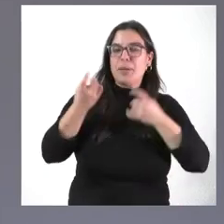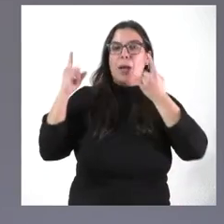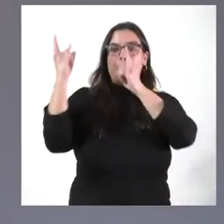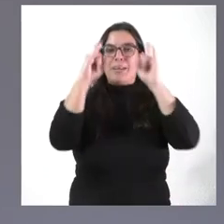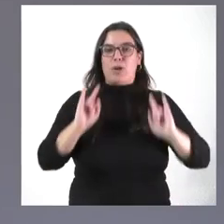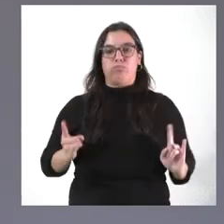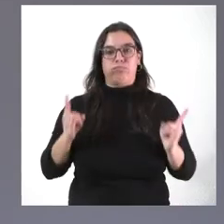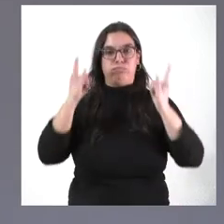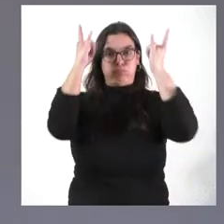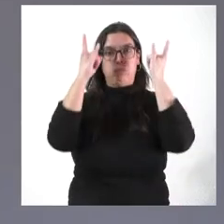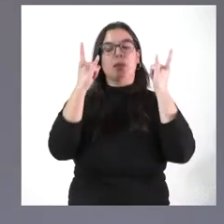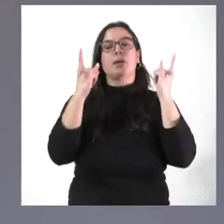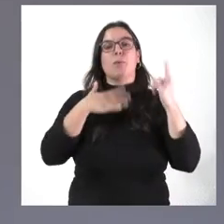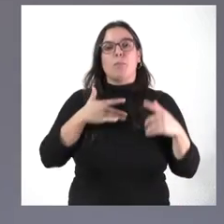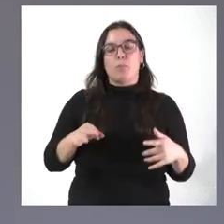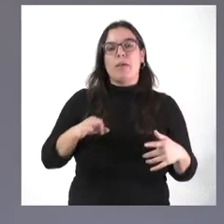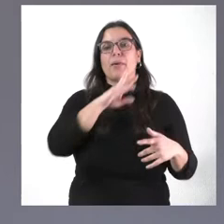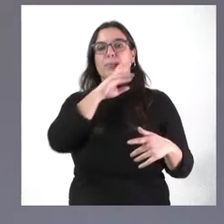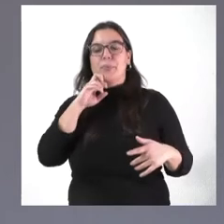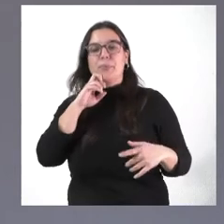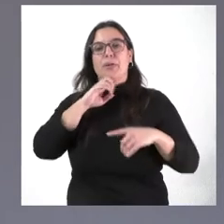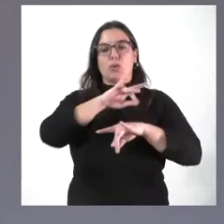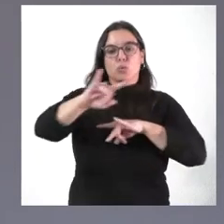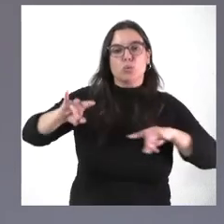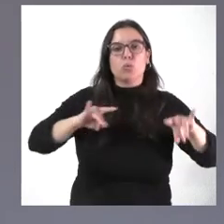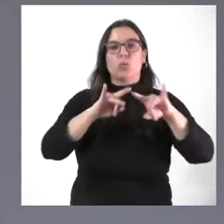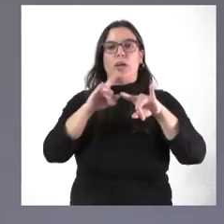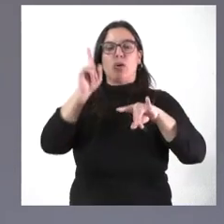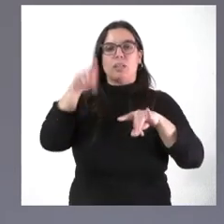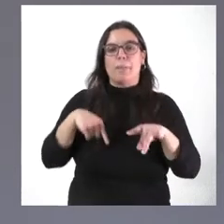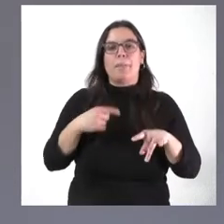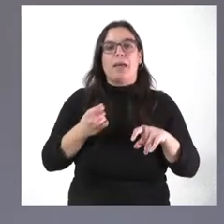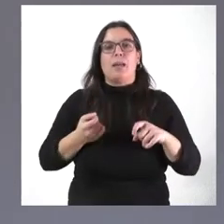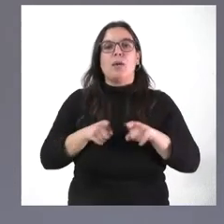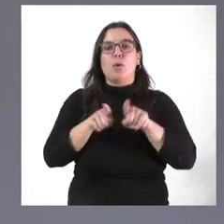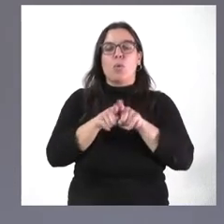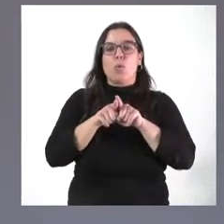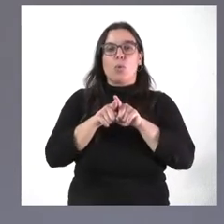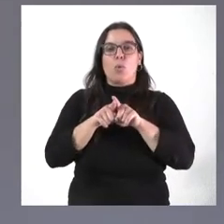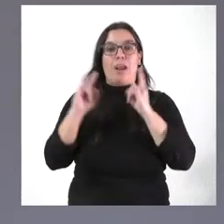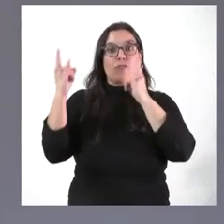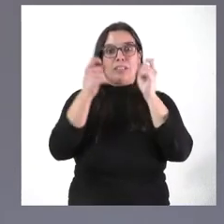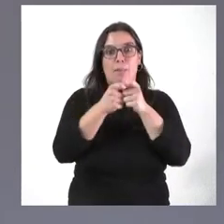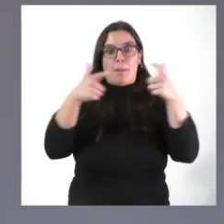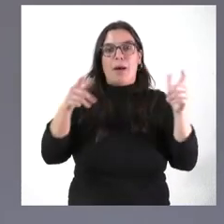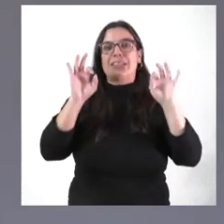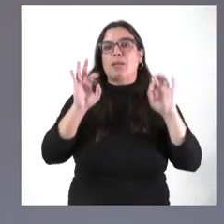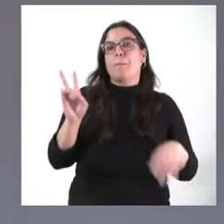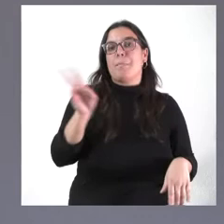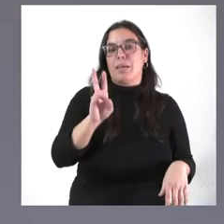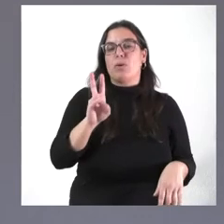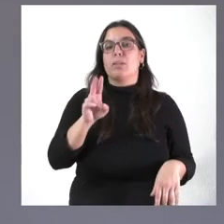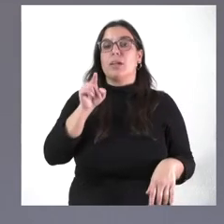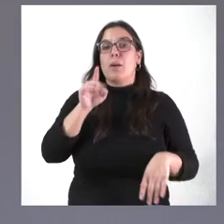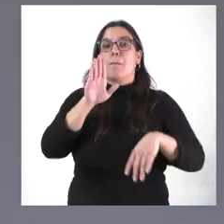Pinea la meseta castellana protección y conservación de suelos enriquecimiento y densificación de las masas forestales para Valladolid que concretamente